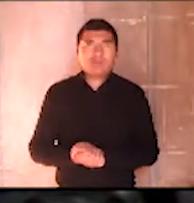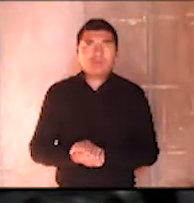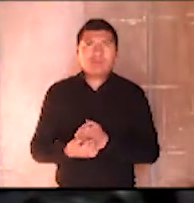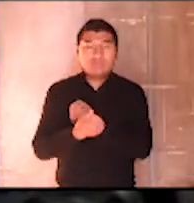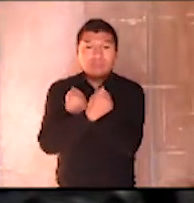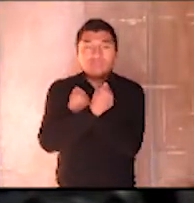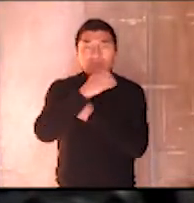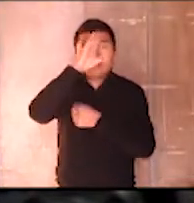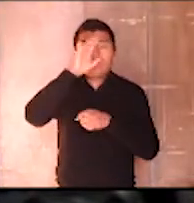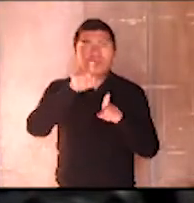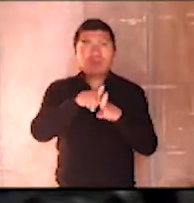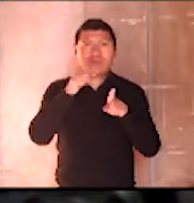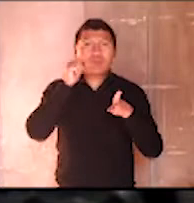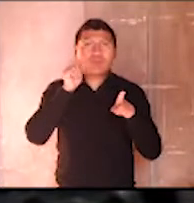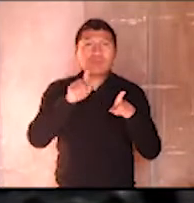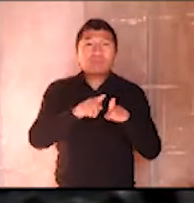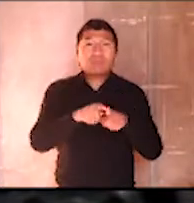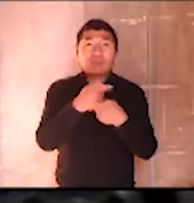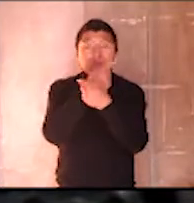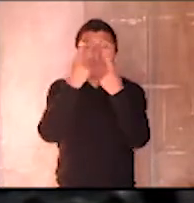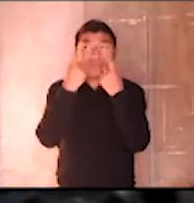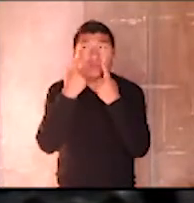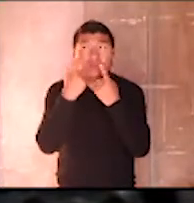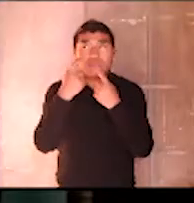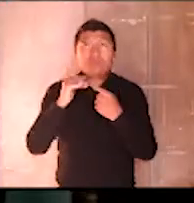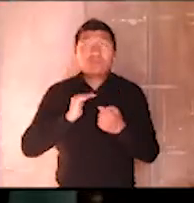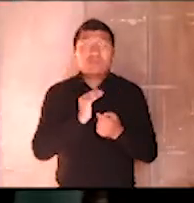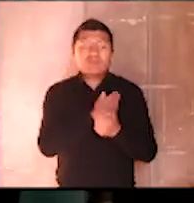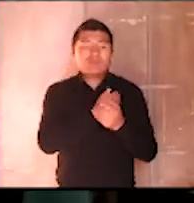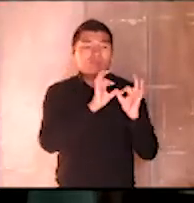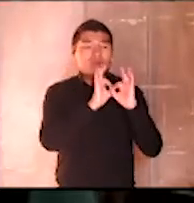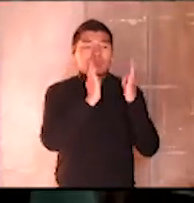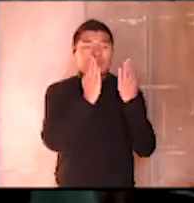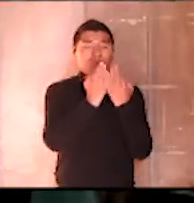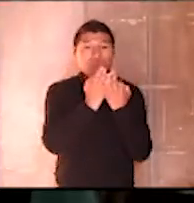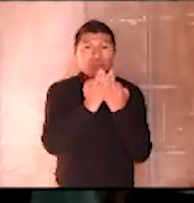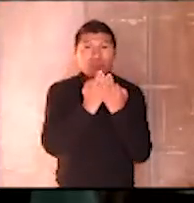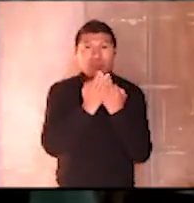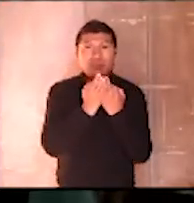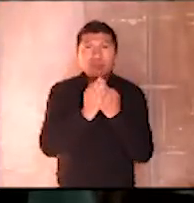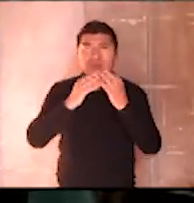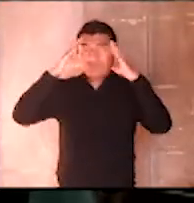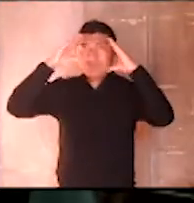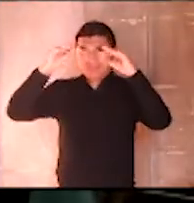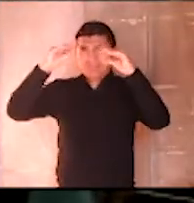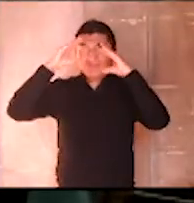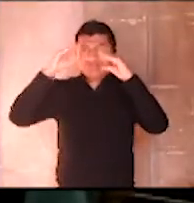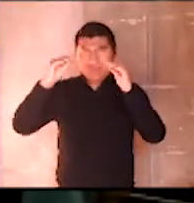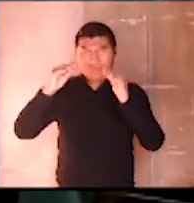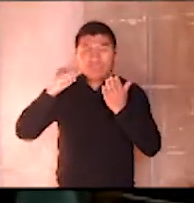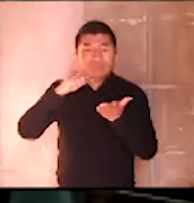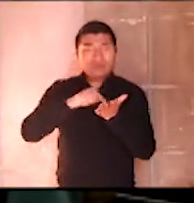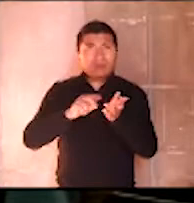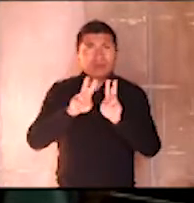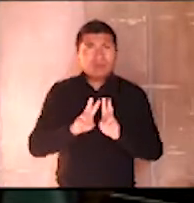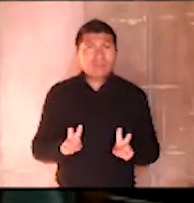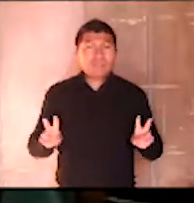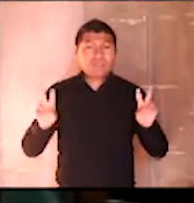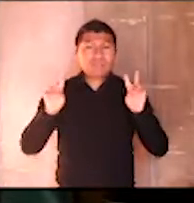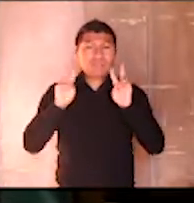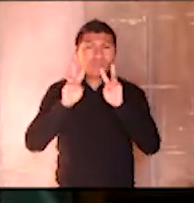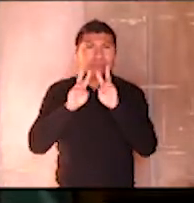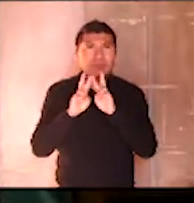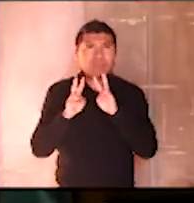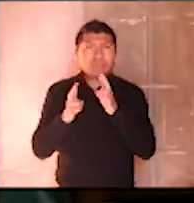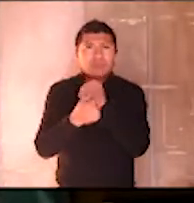Queridos hermanos, preguntémonos en nuestras familias, ¿se enseña este valor